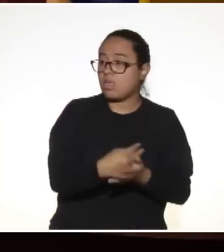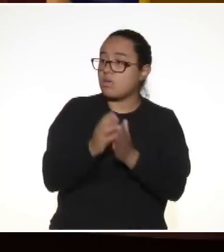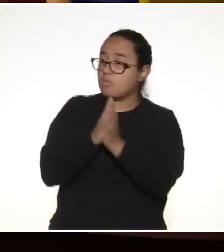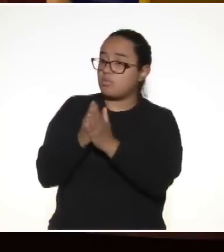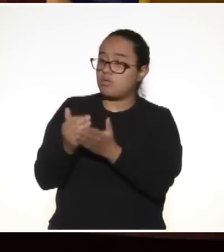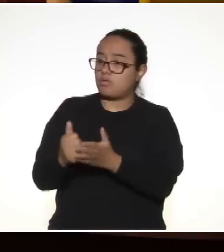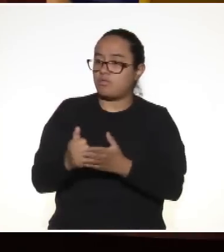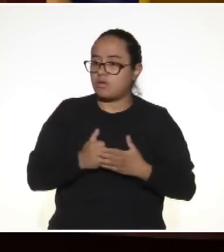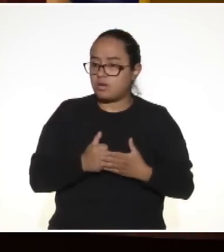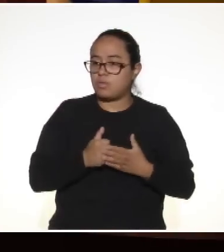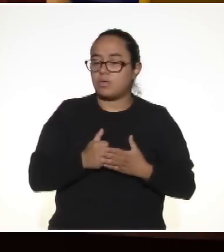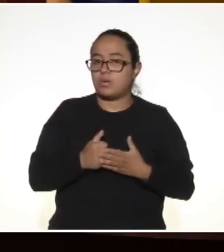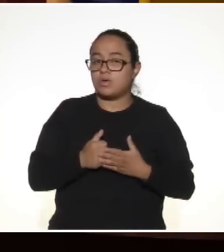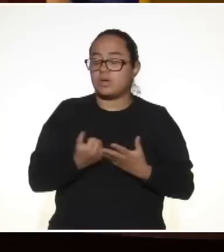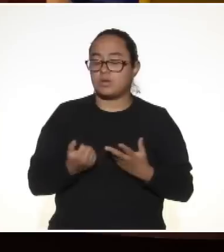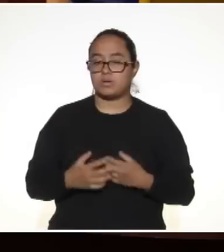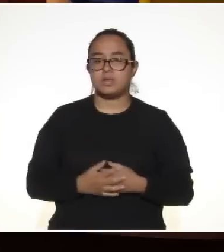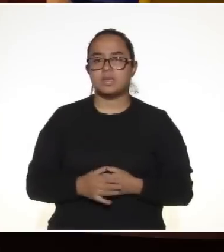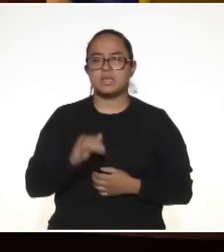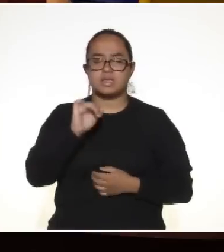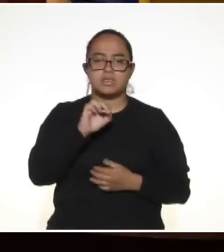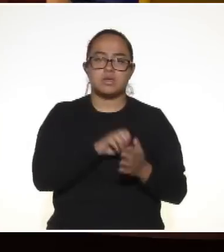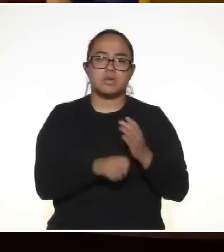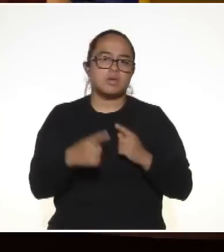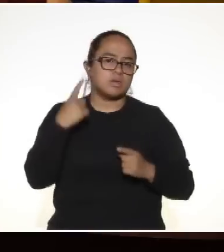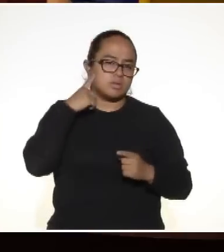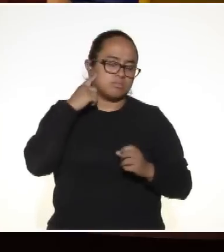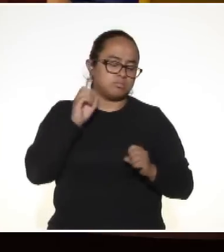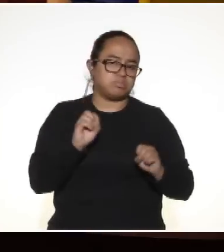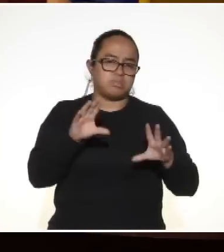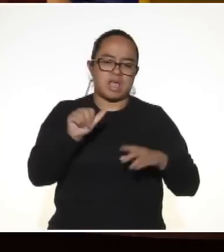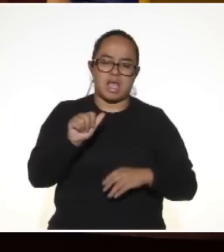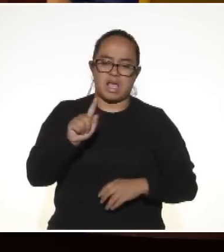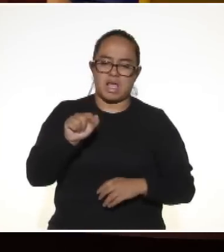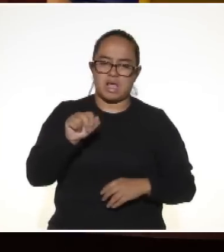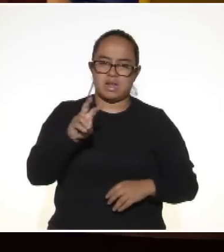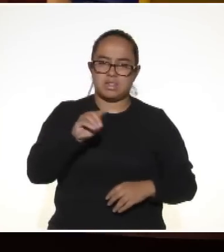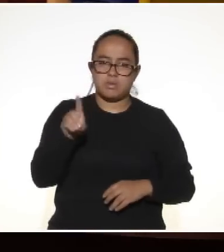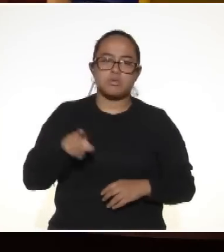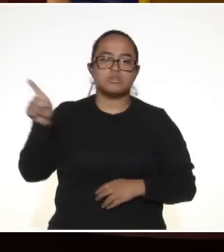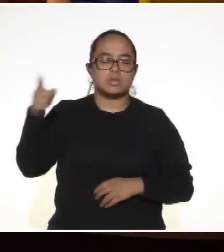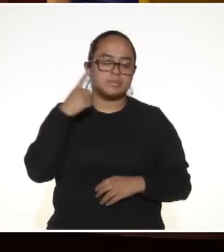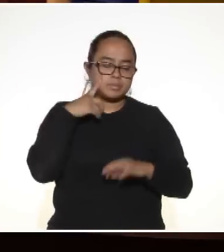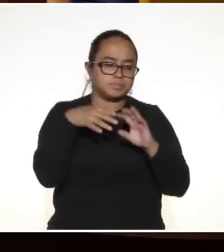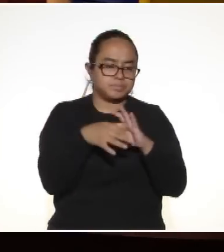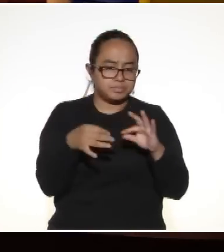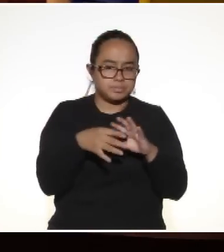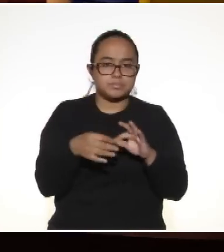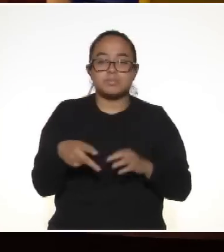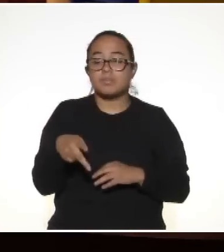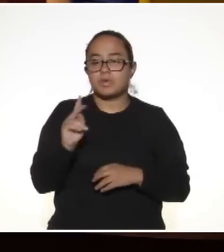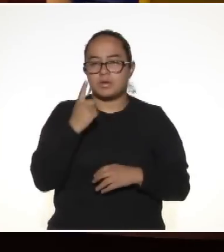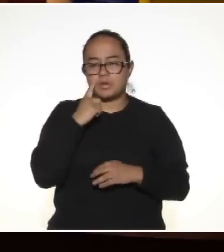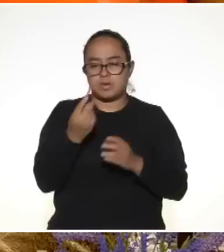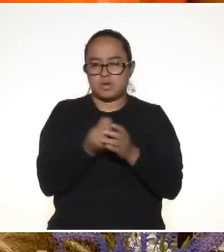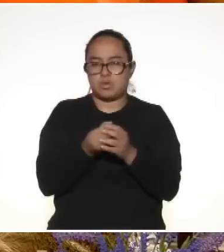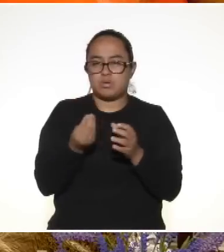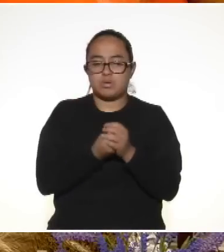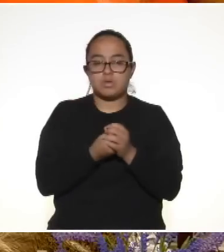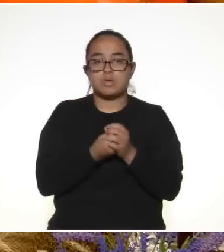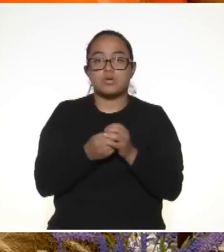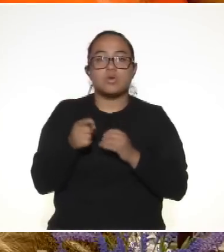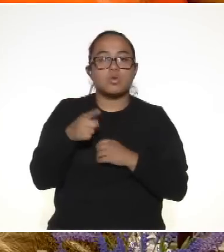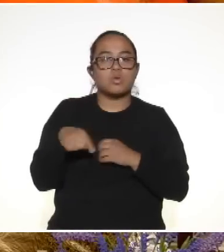yo estoy hasta actuando. Así es, pero lo pones en altavoz y te van guiando. Pero Hombre. fíjate que, por ejemplo, en cursos de capacitación les decimos,